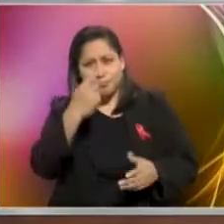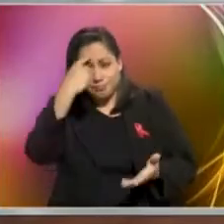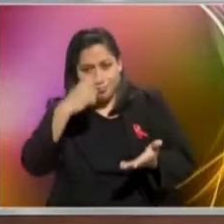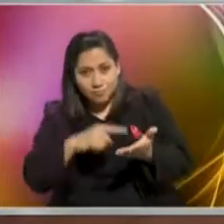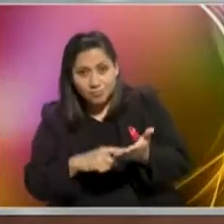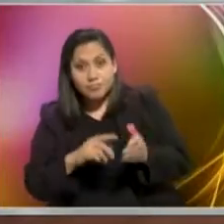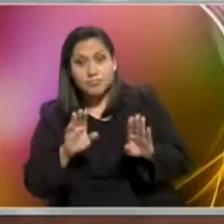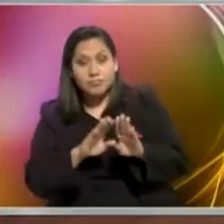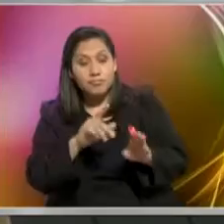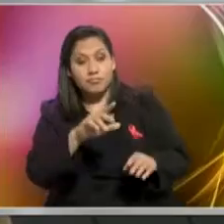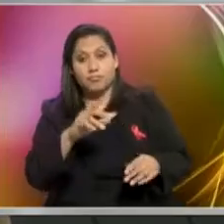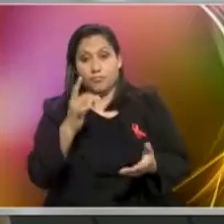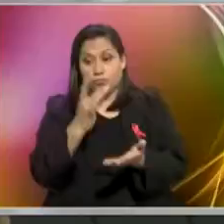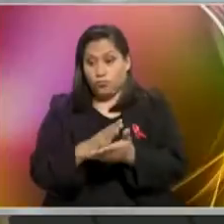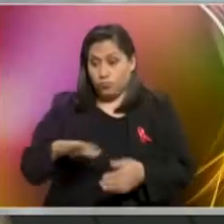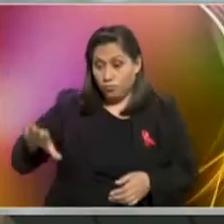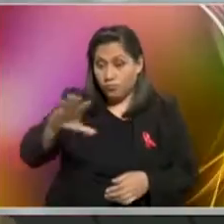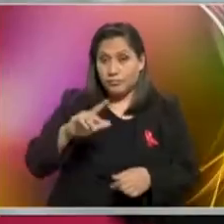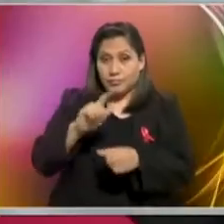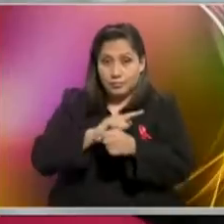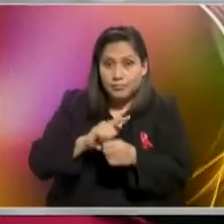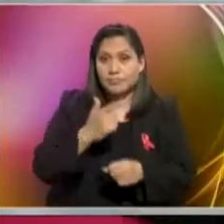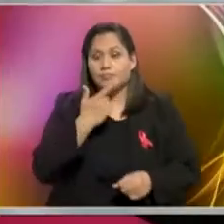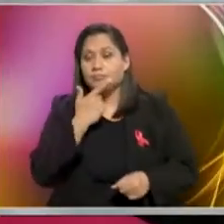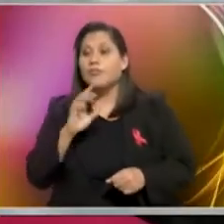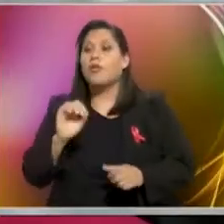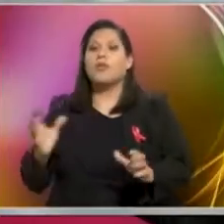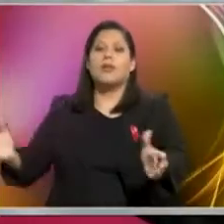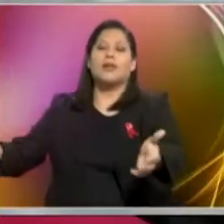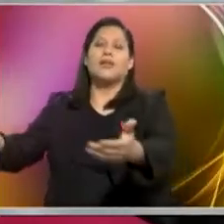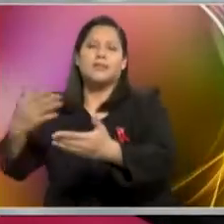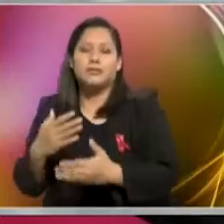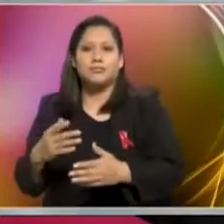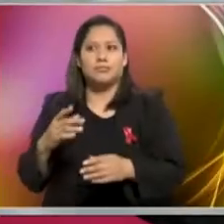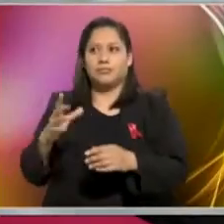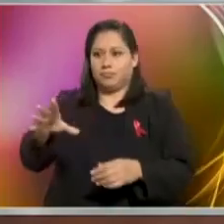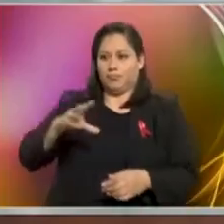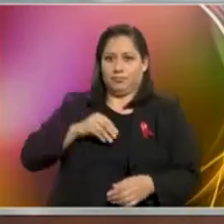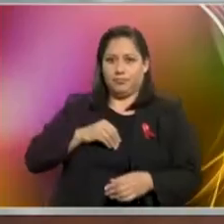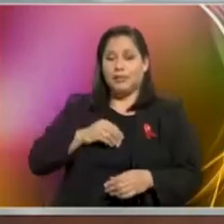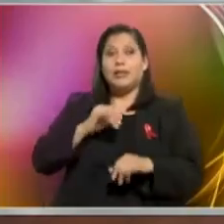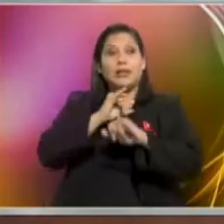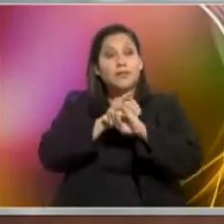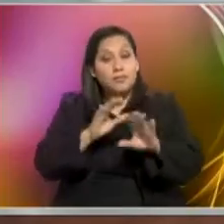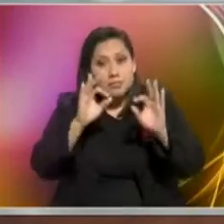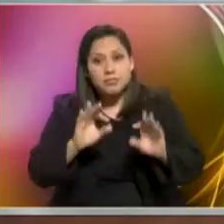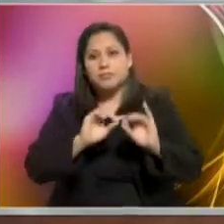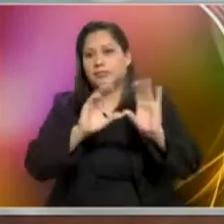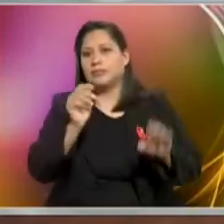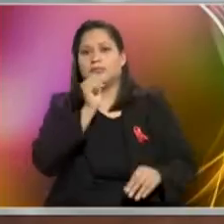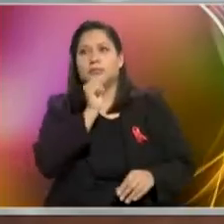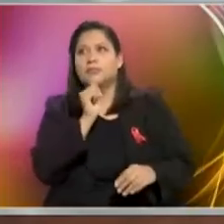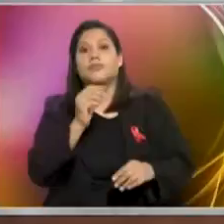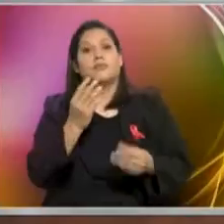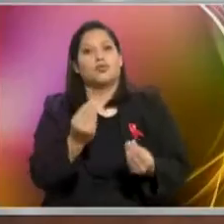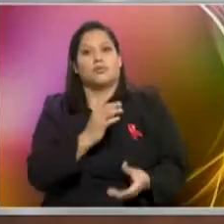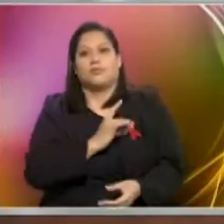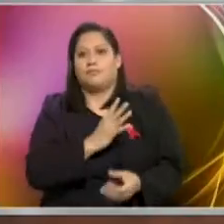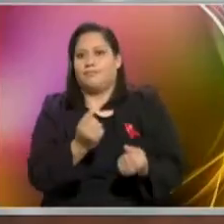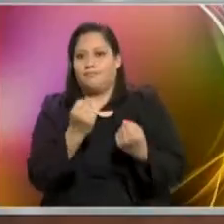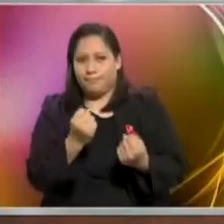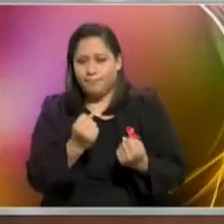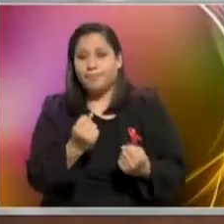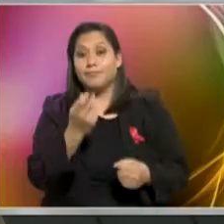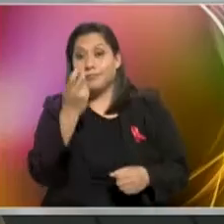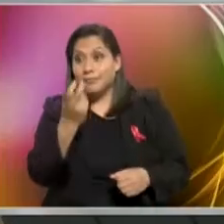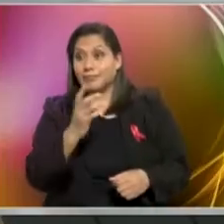si era parte nada más de la comunidad gay, Sí, que con si abrazar a no, una que persona si- ya te podías contagiar, no se Exacto. conocía la información. Había mucha Pánico, lo que hubo fue Sí. pánico. fue pánico,